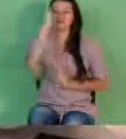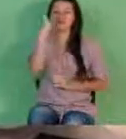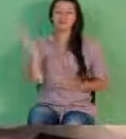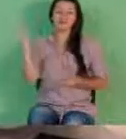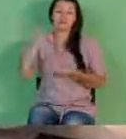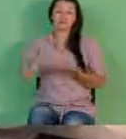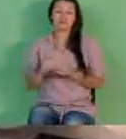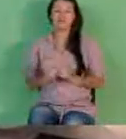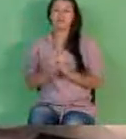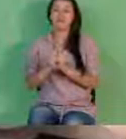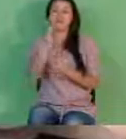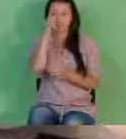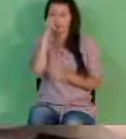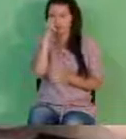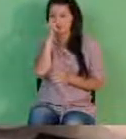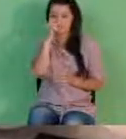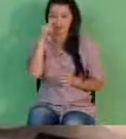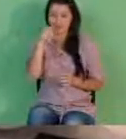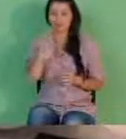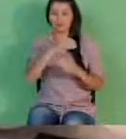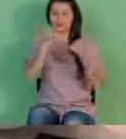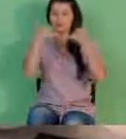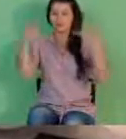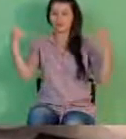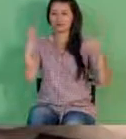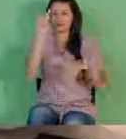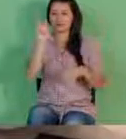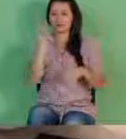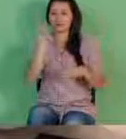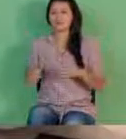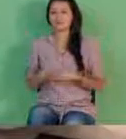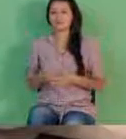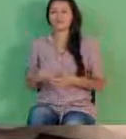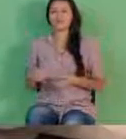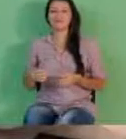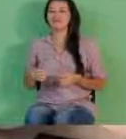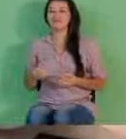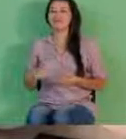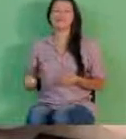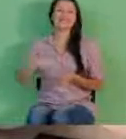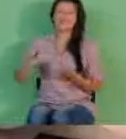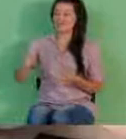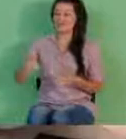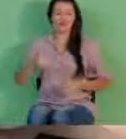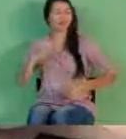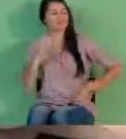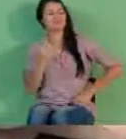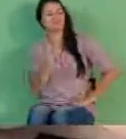aquí a través de estas cámaras del Canal 9 canal visión dorada hoy con una tremenda artista pero